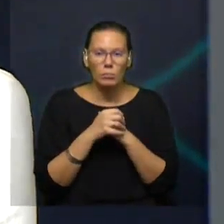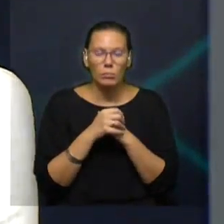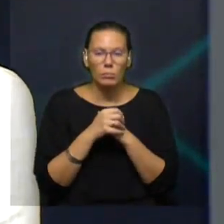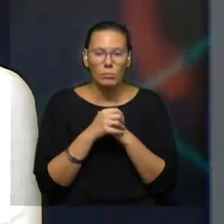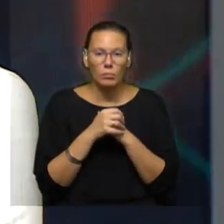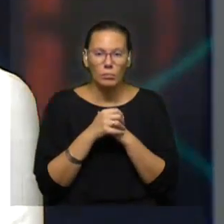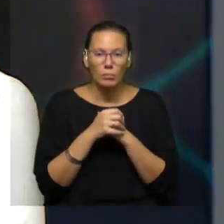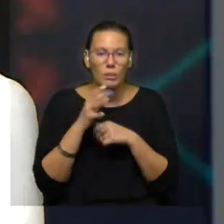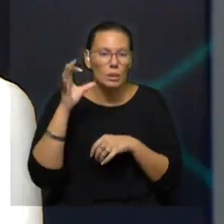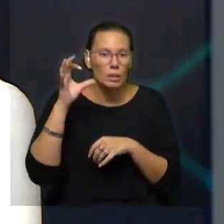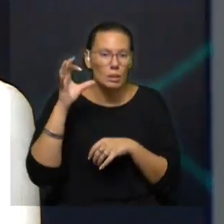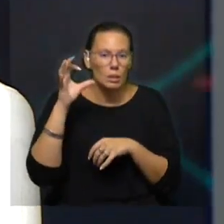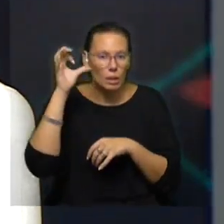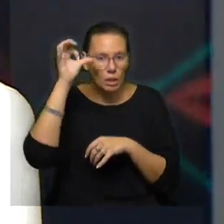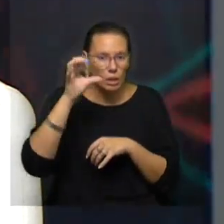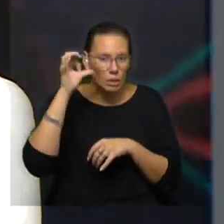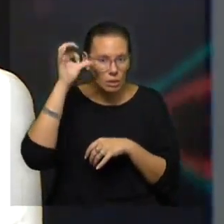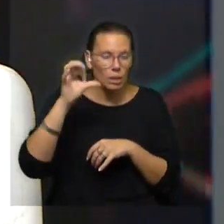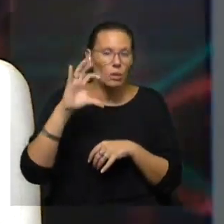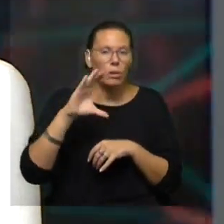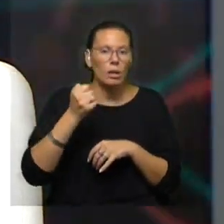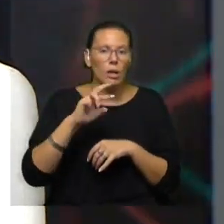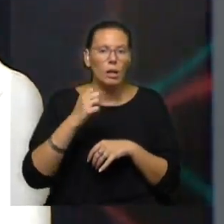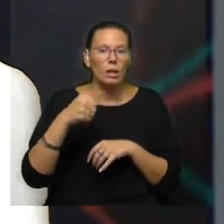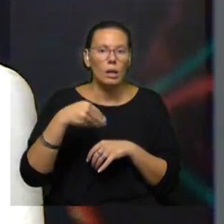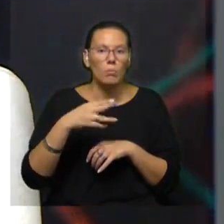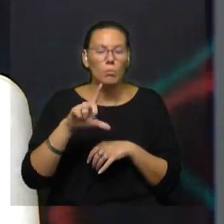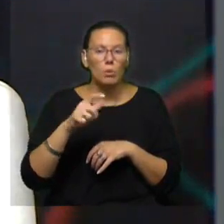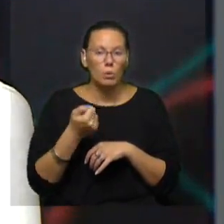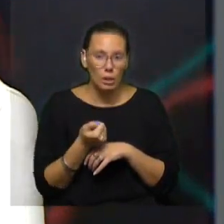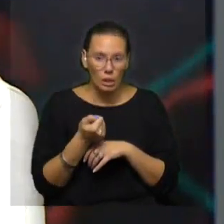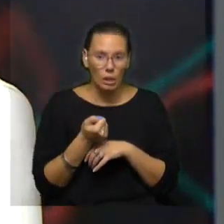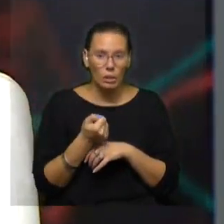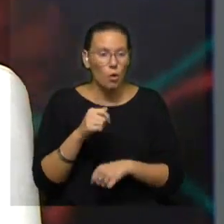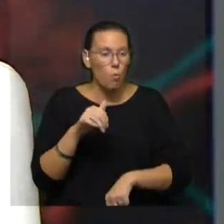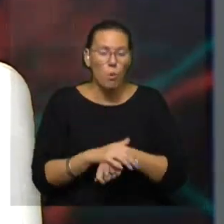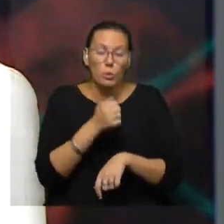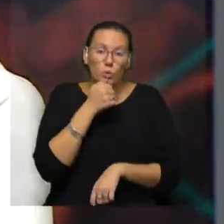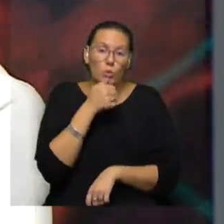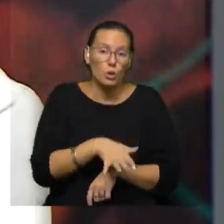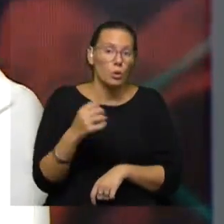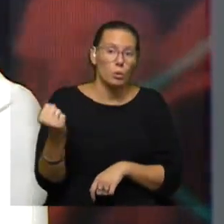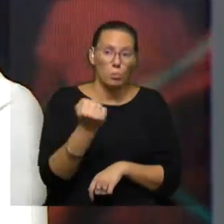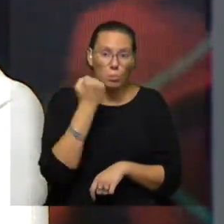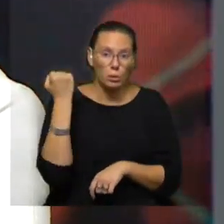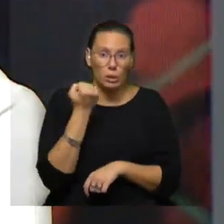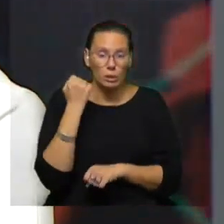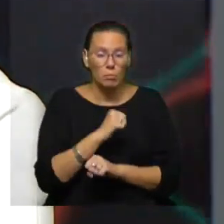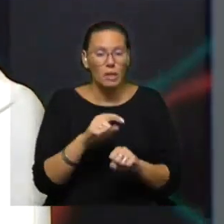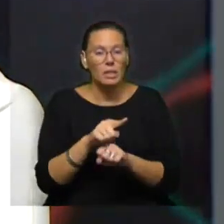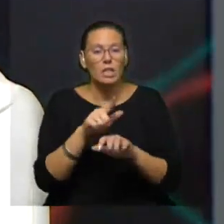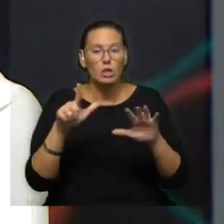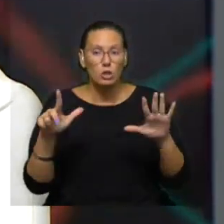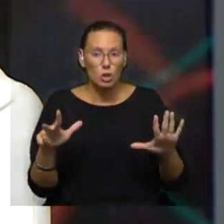del senador Marcos Carámbula, y bueno, y constituye un hito, ¿no? Para llegar al 18, en